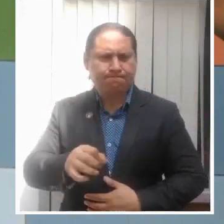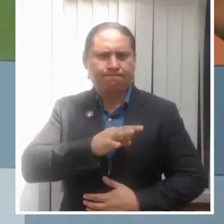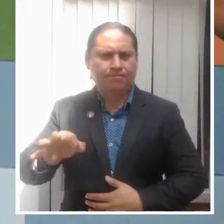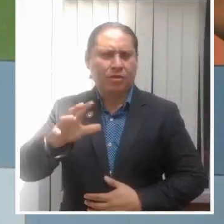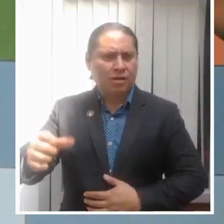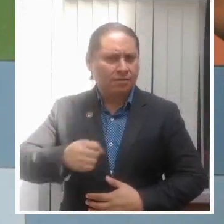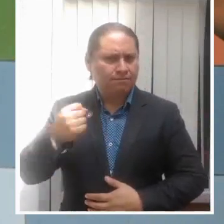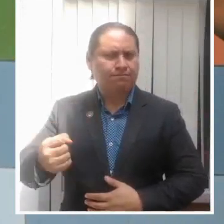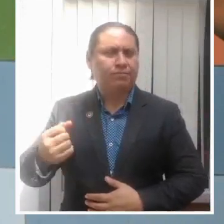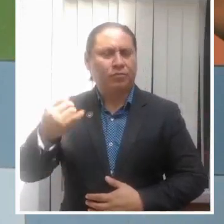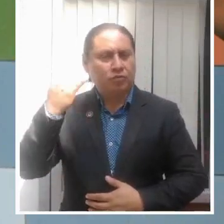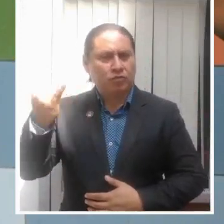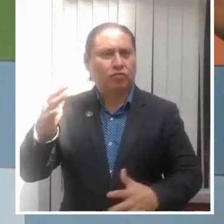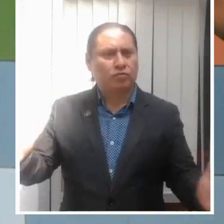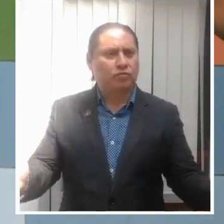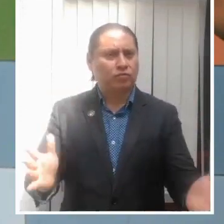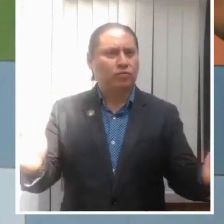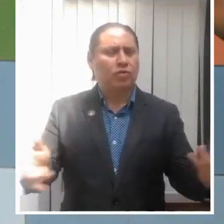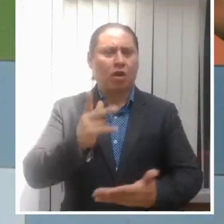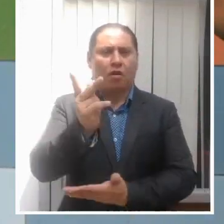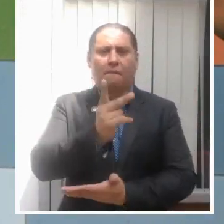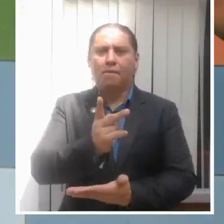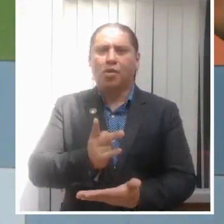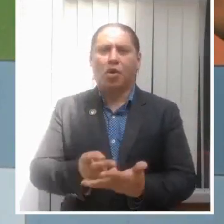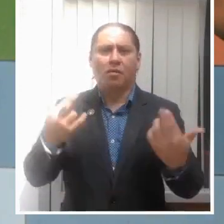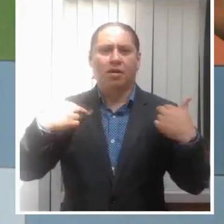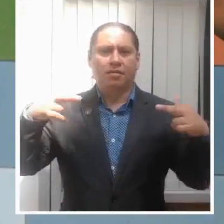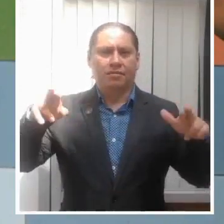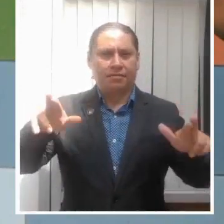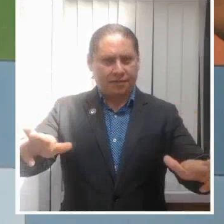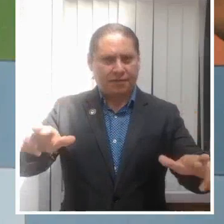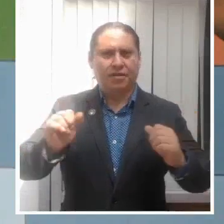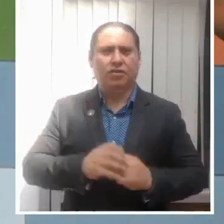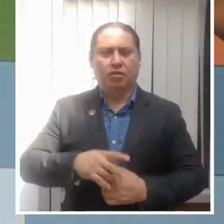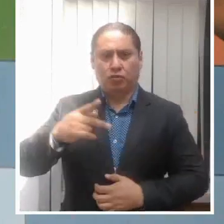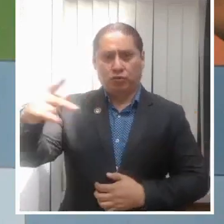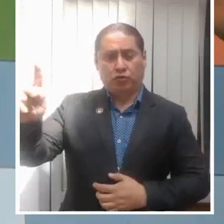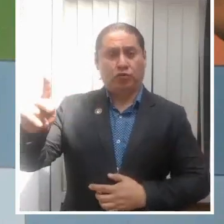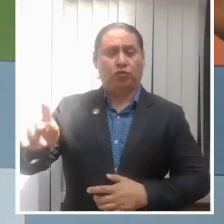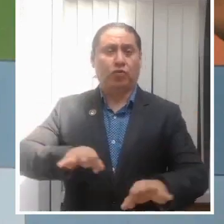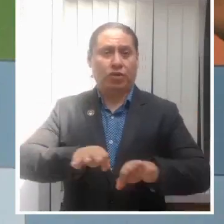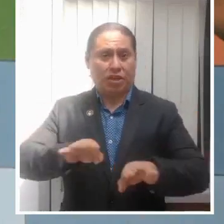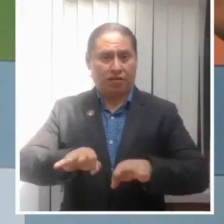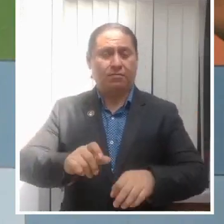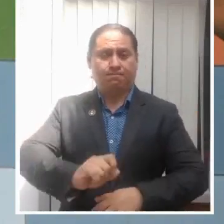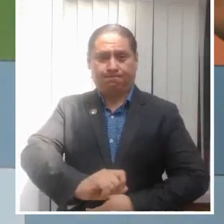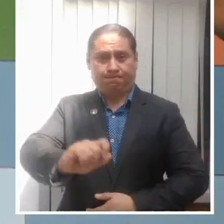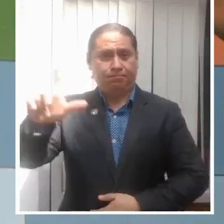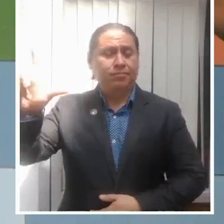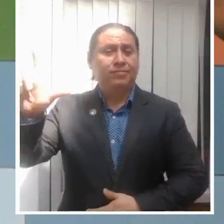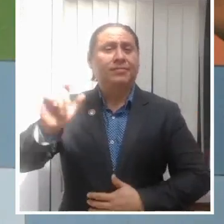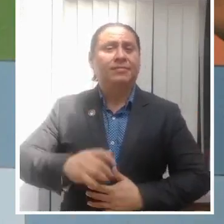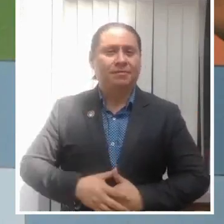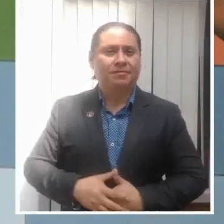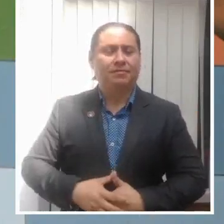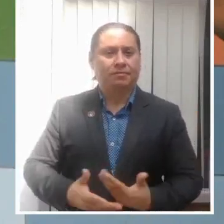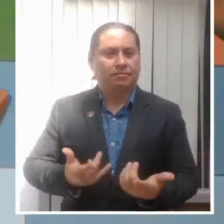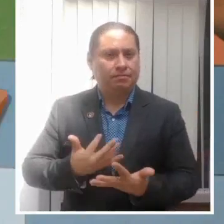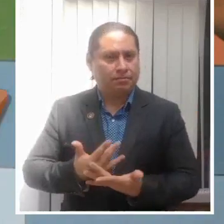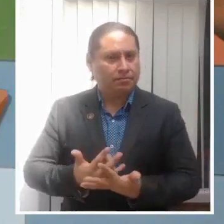nuestra condición para promover un programa de representaciones con su trabajo de alta calidad. Y